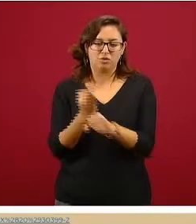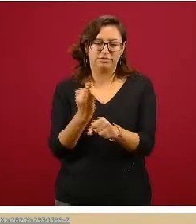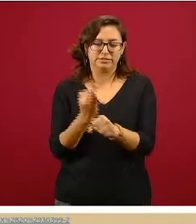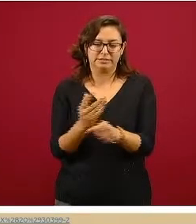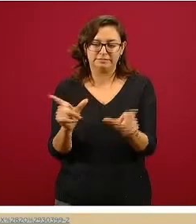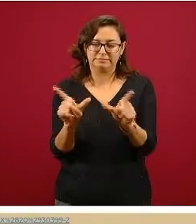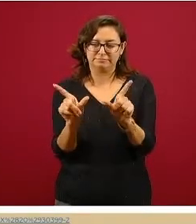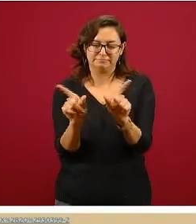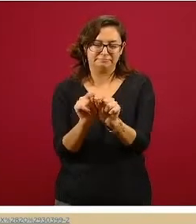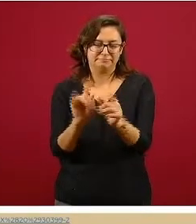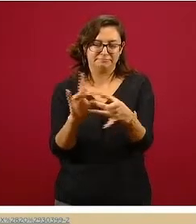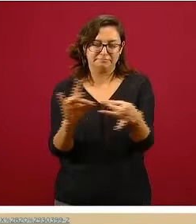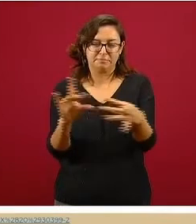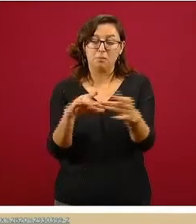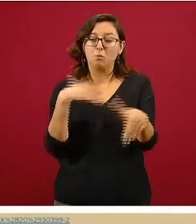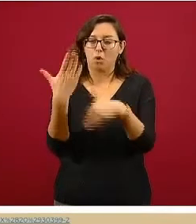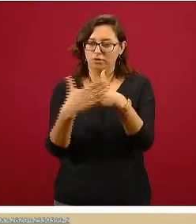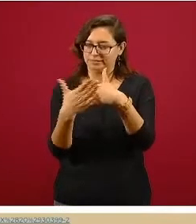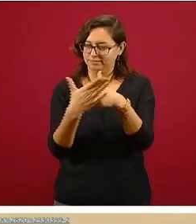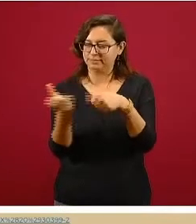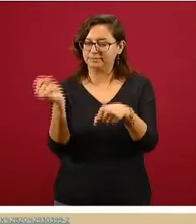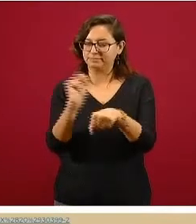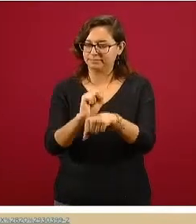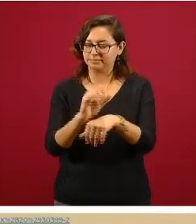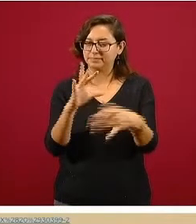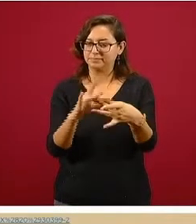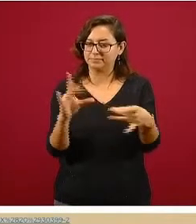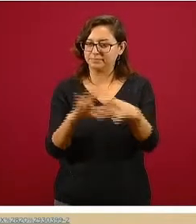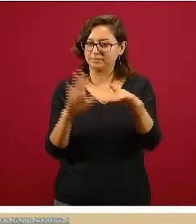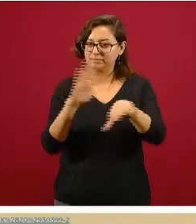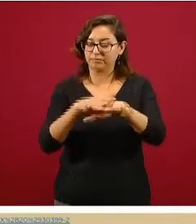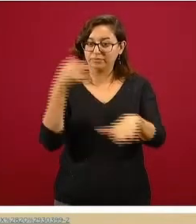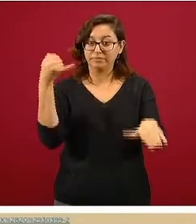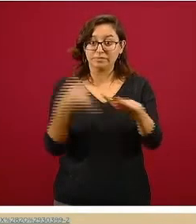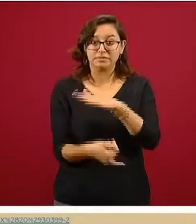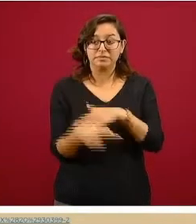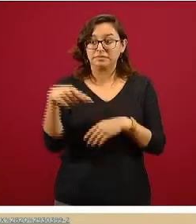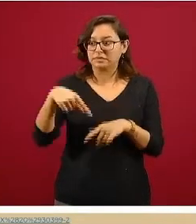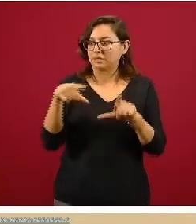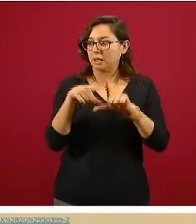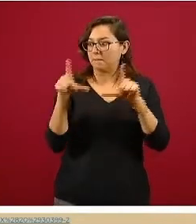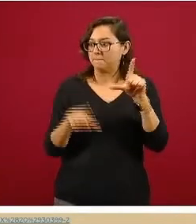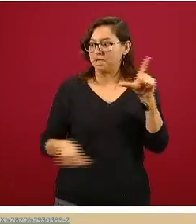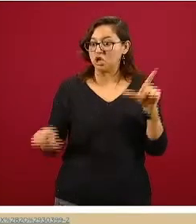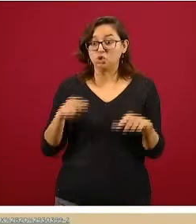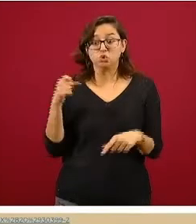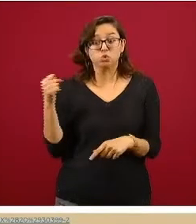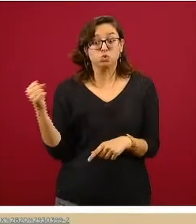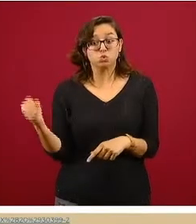semana. Y bueno, como ustedes ya lo saben, en México tuvimos la fortuna de un respaldo